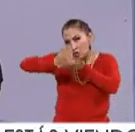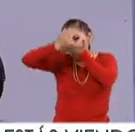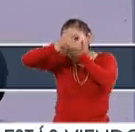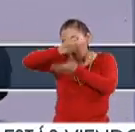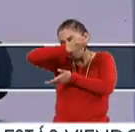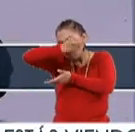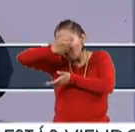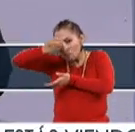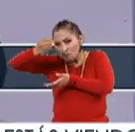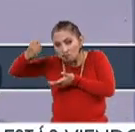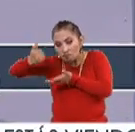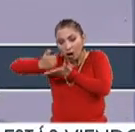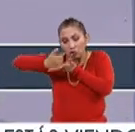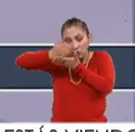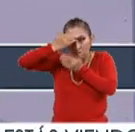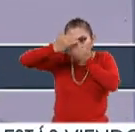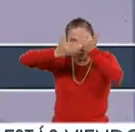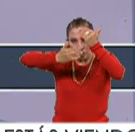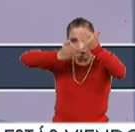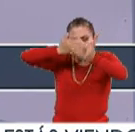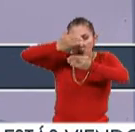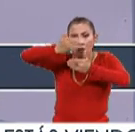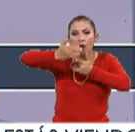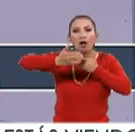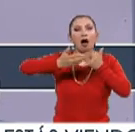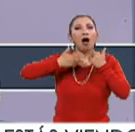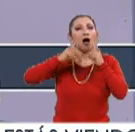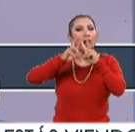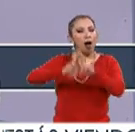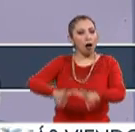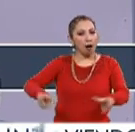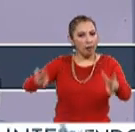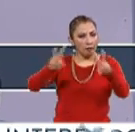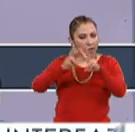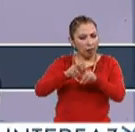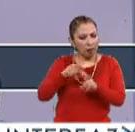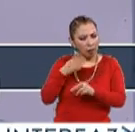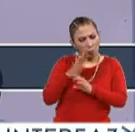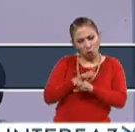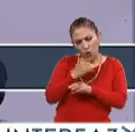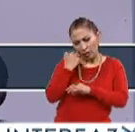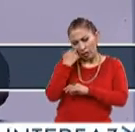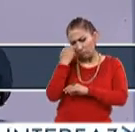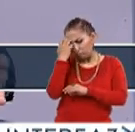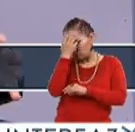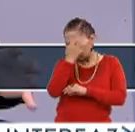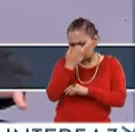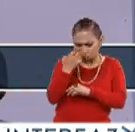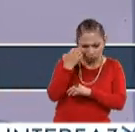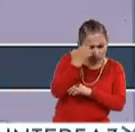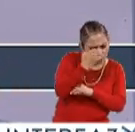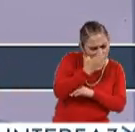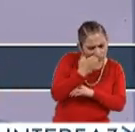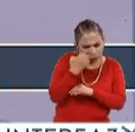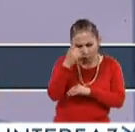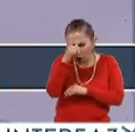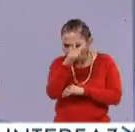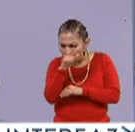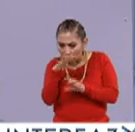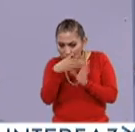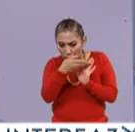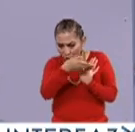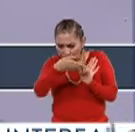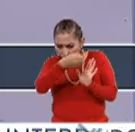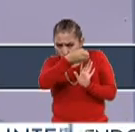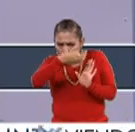la mente, hacen que se desarrolle esta capacidad analítica, esta cuestión lógica. Es toda una